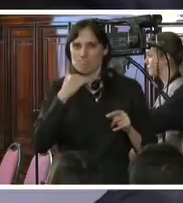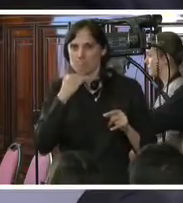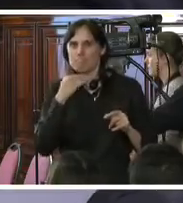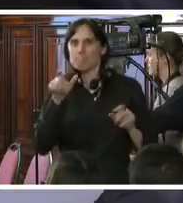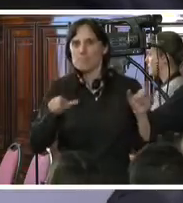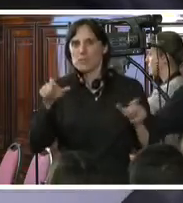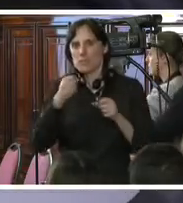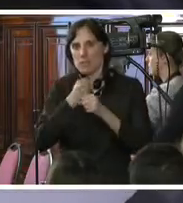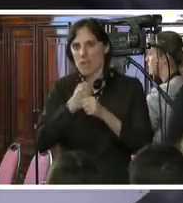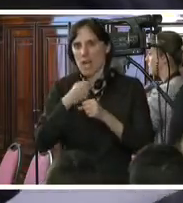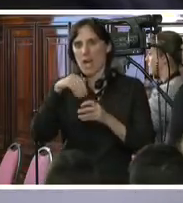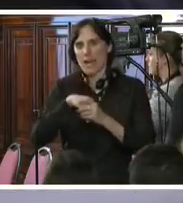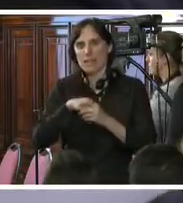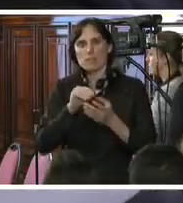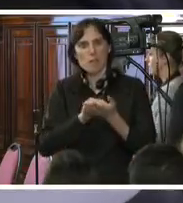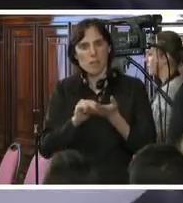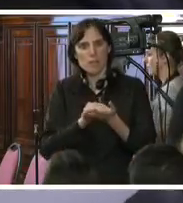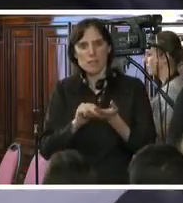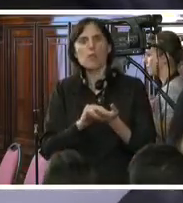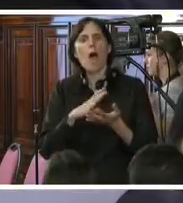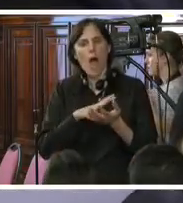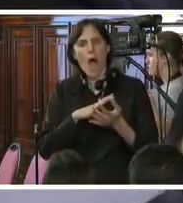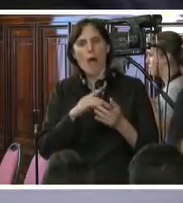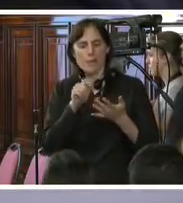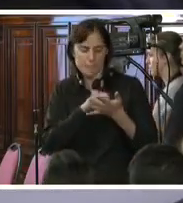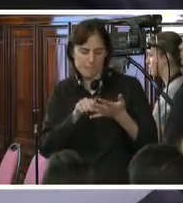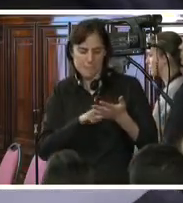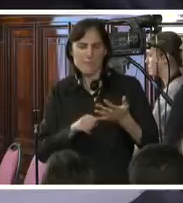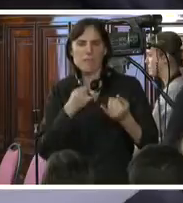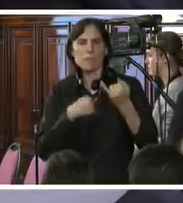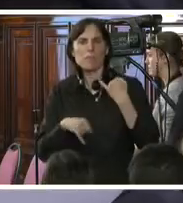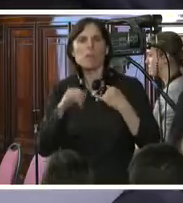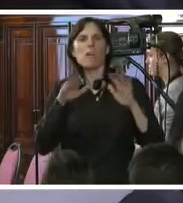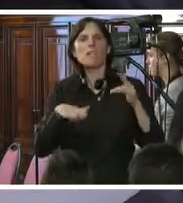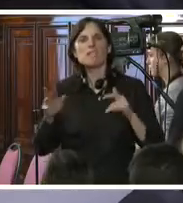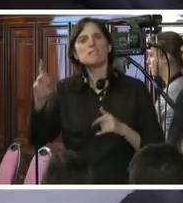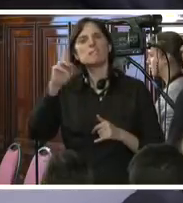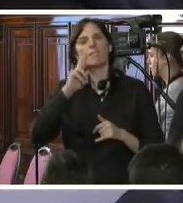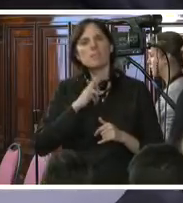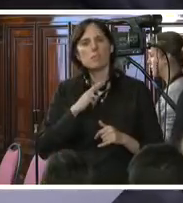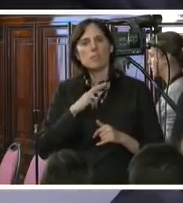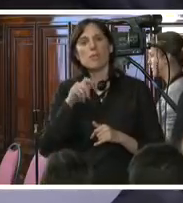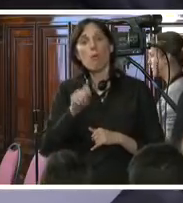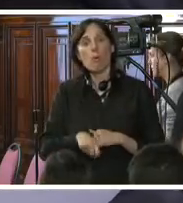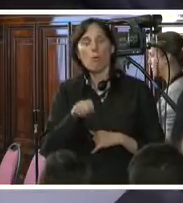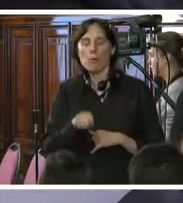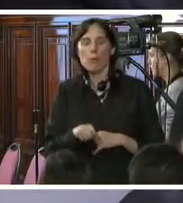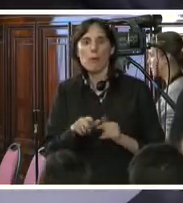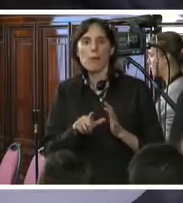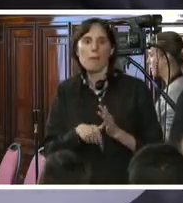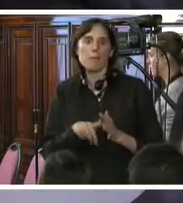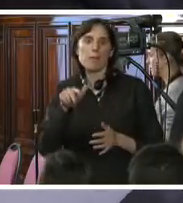administrativo. Se han documentado, por ejemplo, casos en los que los plazos de respuesta de las autoridades judiciales tardan